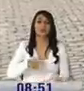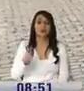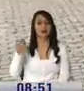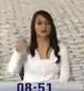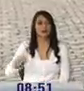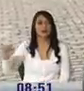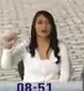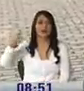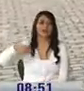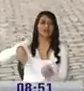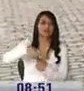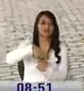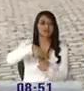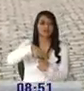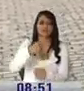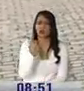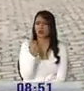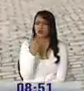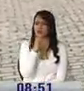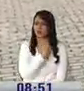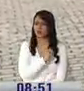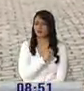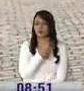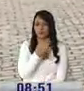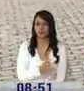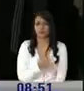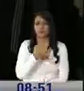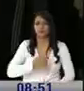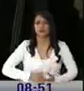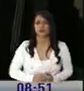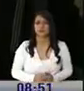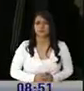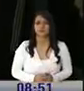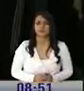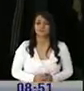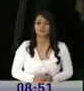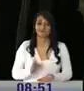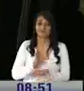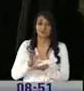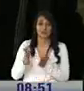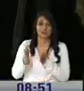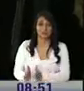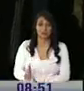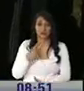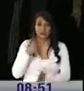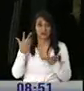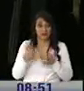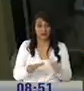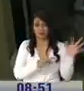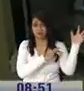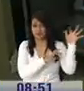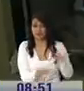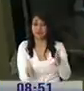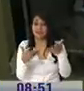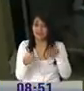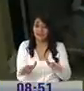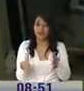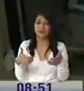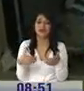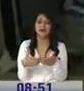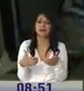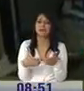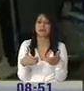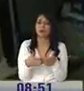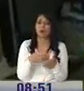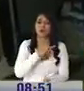viaje llegaron más de las 11 de la noche según su testimonio después de unas horas de ocurrido el hecho llegaron equipos y maquinarias